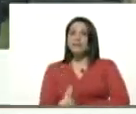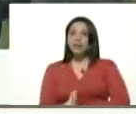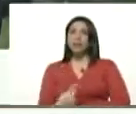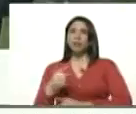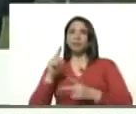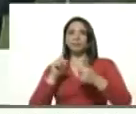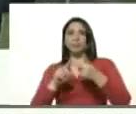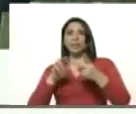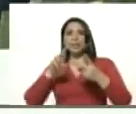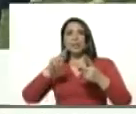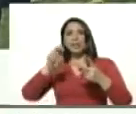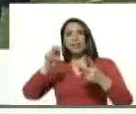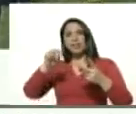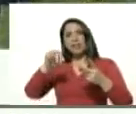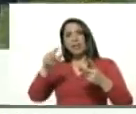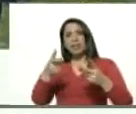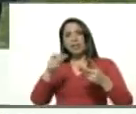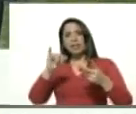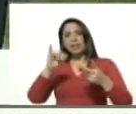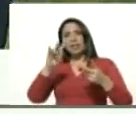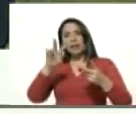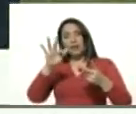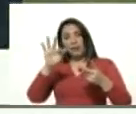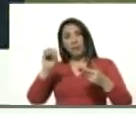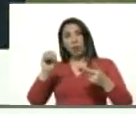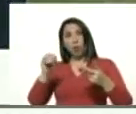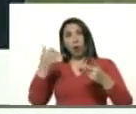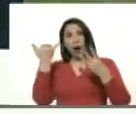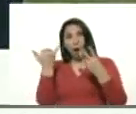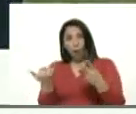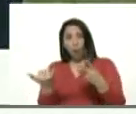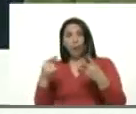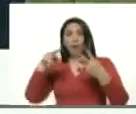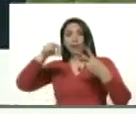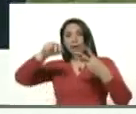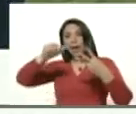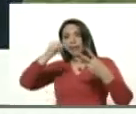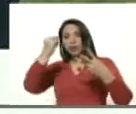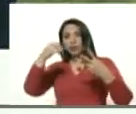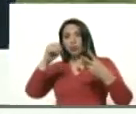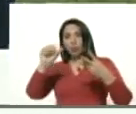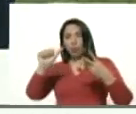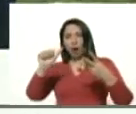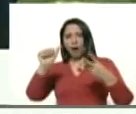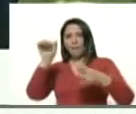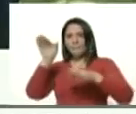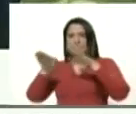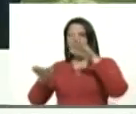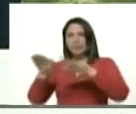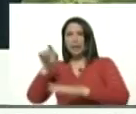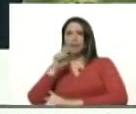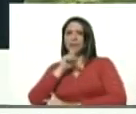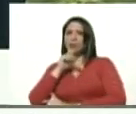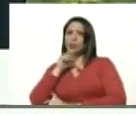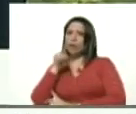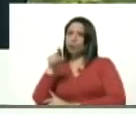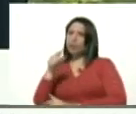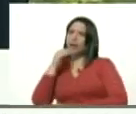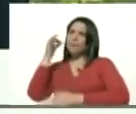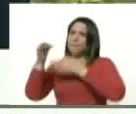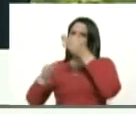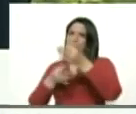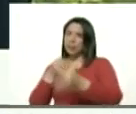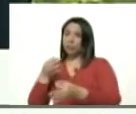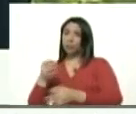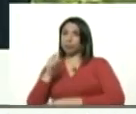César Rengifo y ahora el del gran Aquiles Nasoa, en medio de circunstancias, como usted lo ha descrito, presidente,